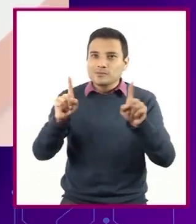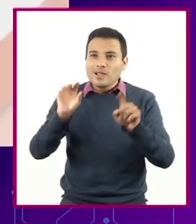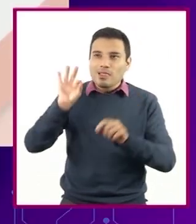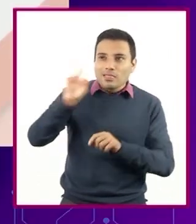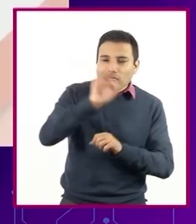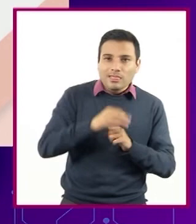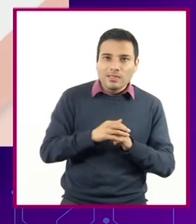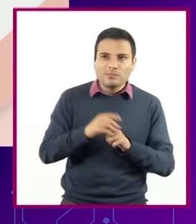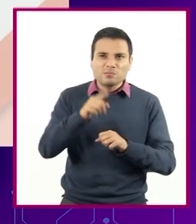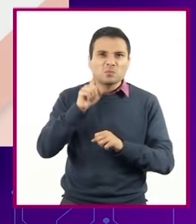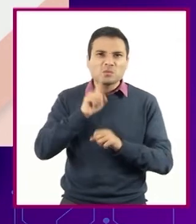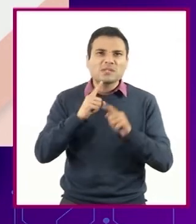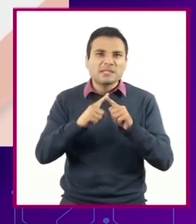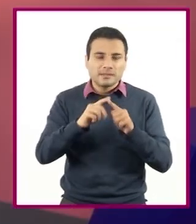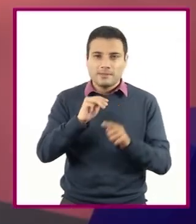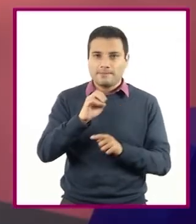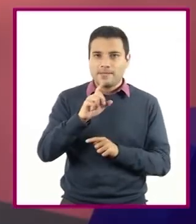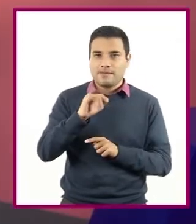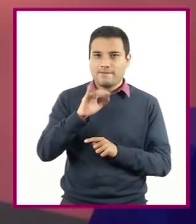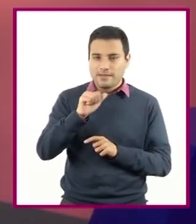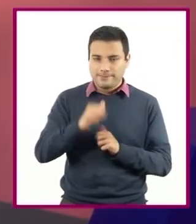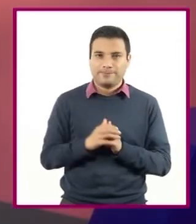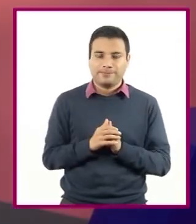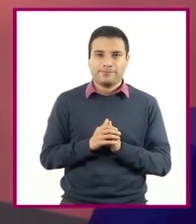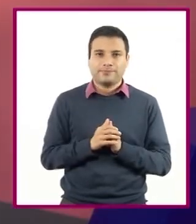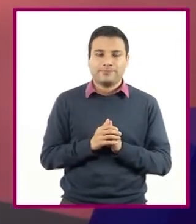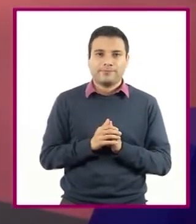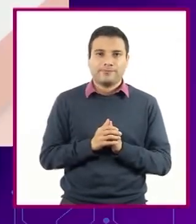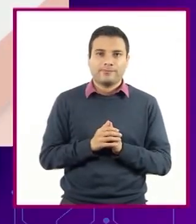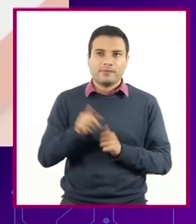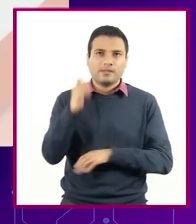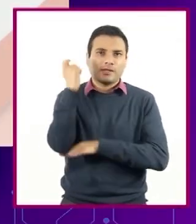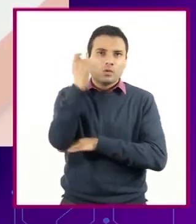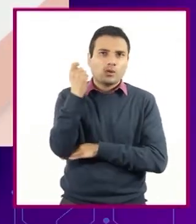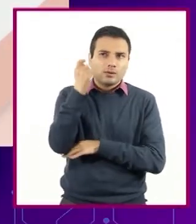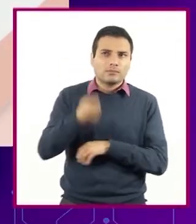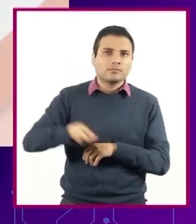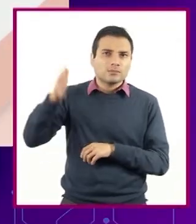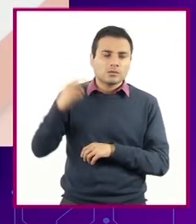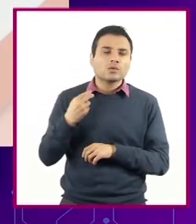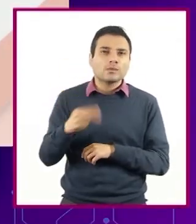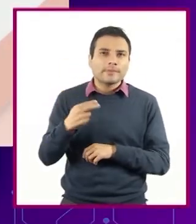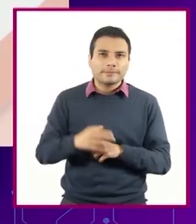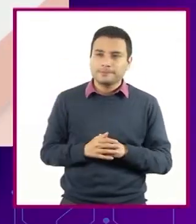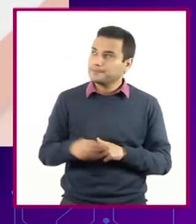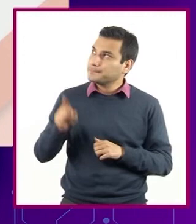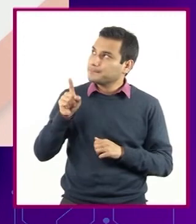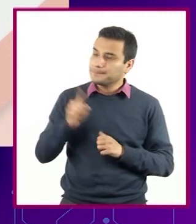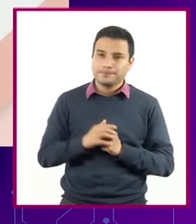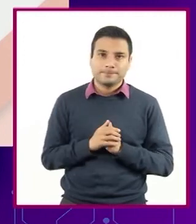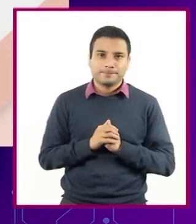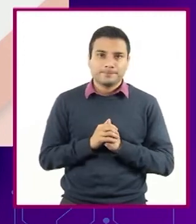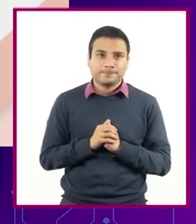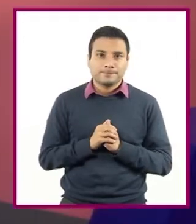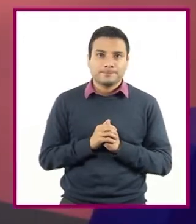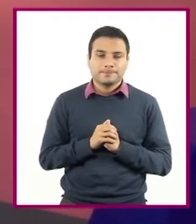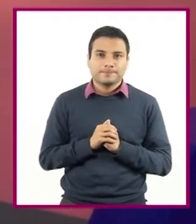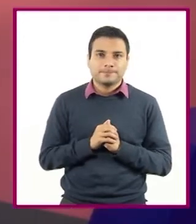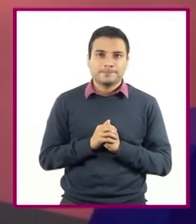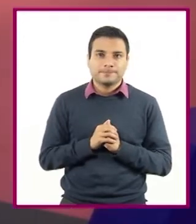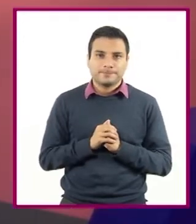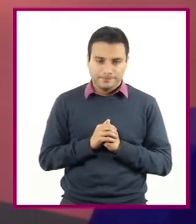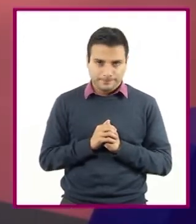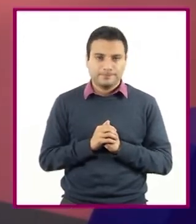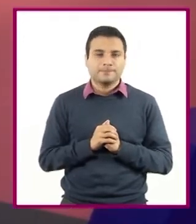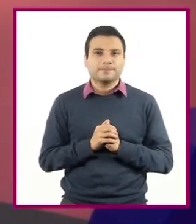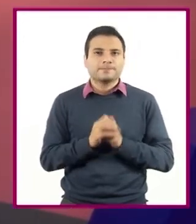Melibea. Seudónimo con que se conocía a Don Quijote. Ingenioso hidalgo. Género al